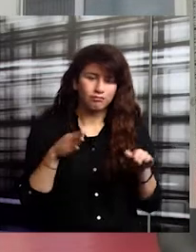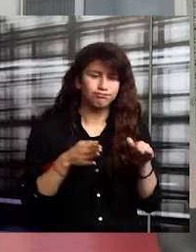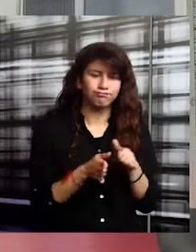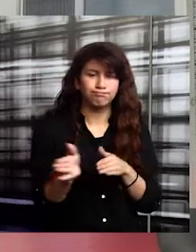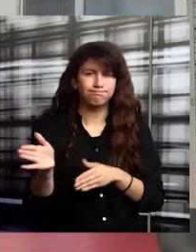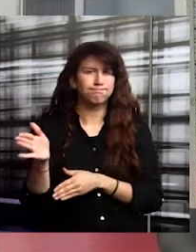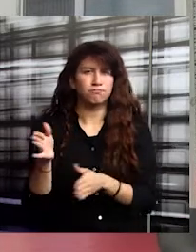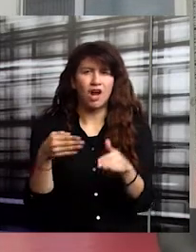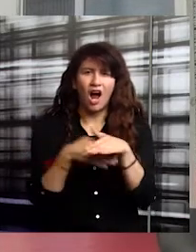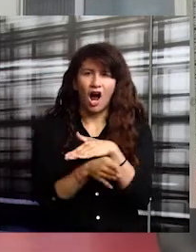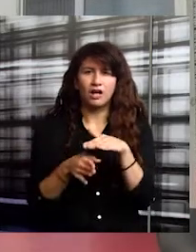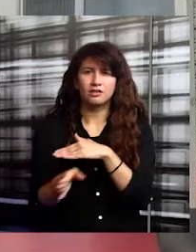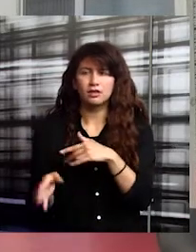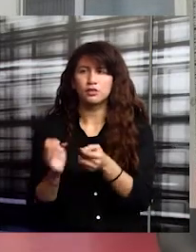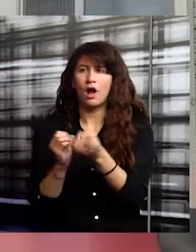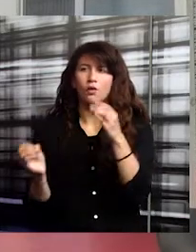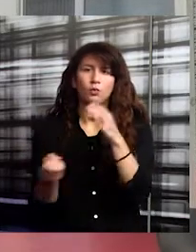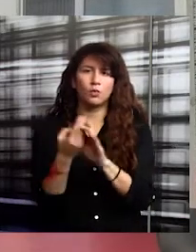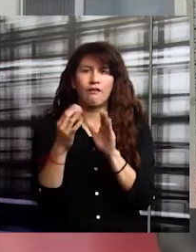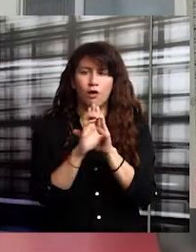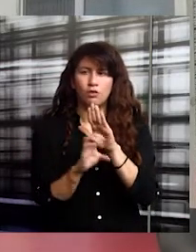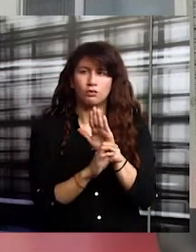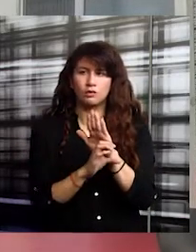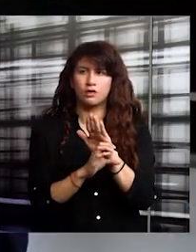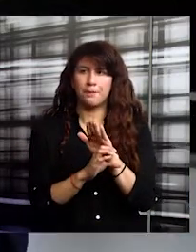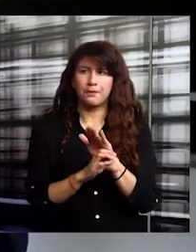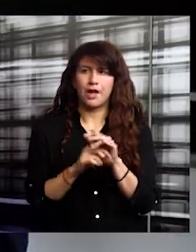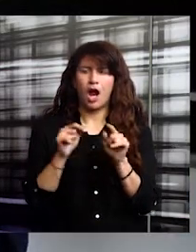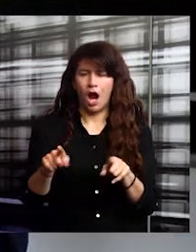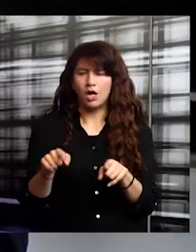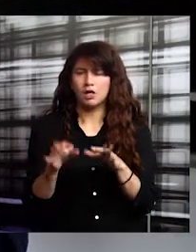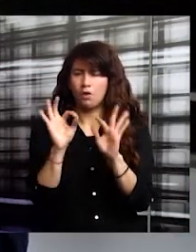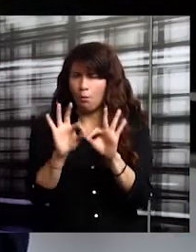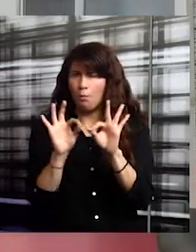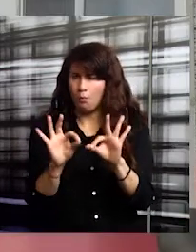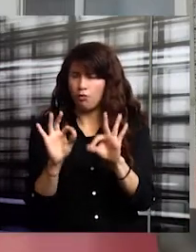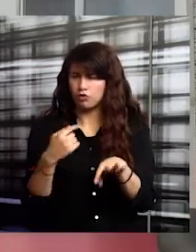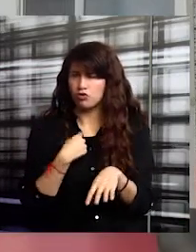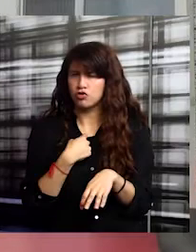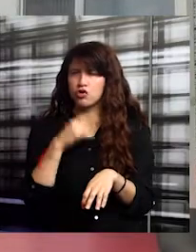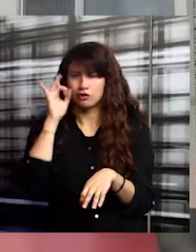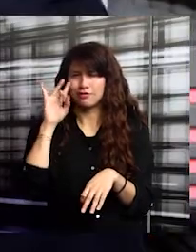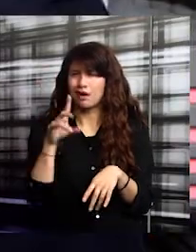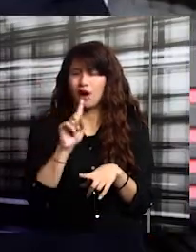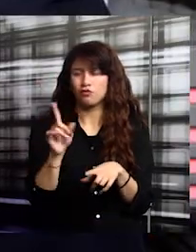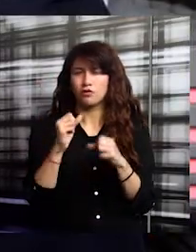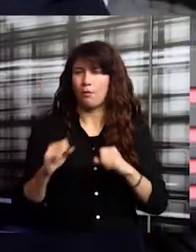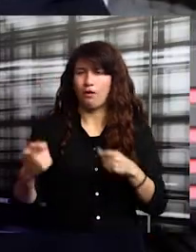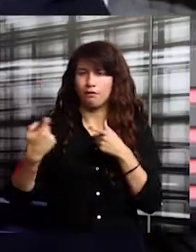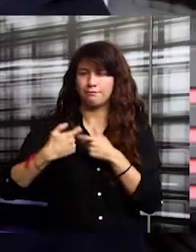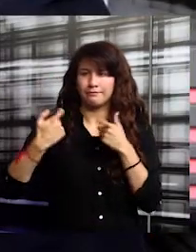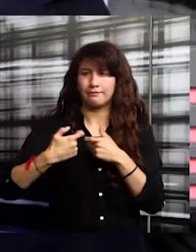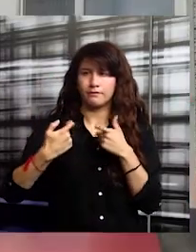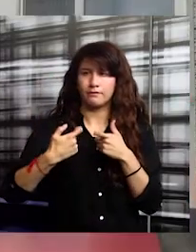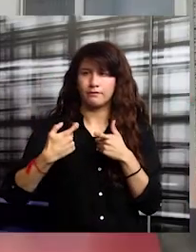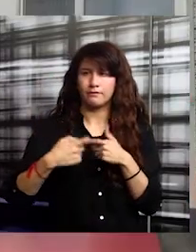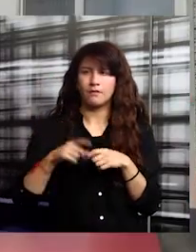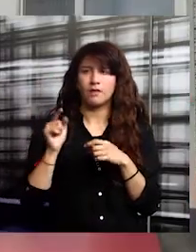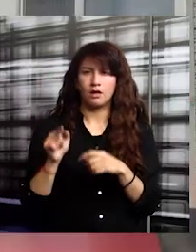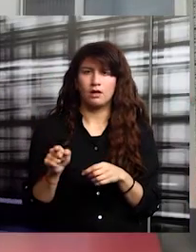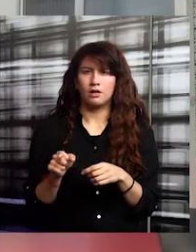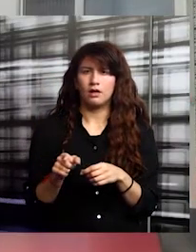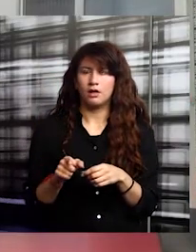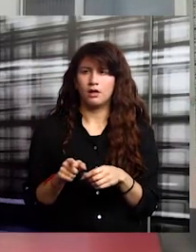me parece sensato, que es el quórum para que se apruebe esta Constitución. Rápidamente, ¿qué es quórum? Es el